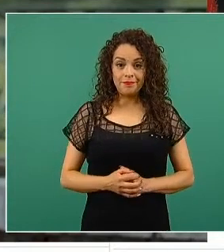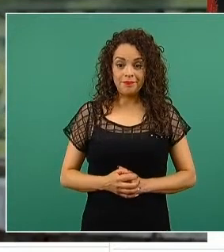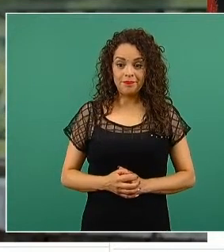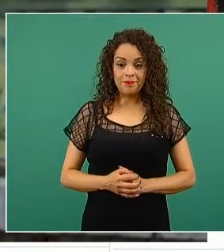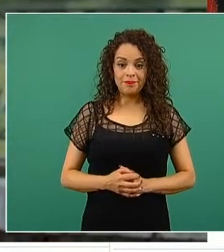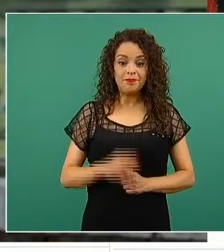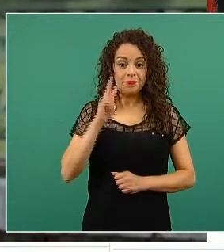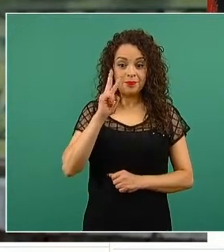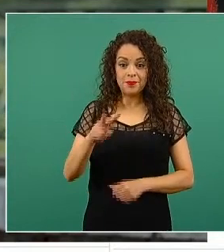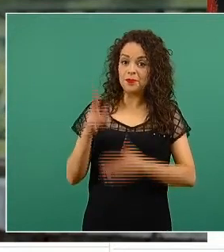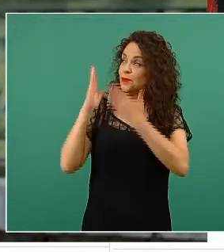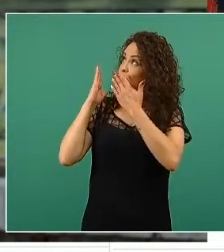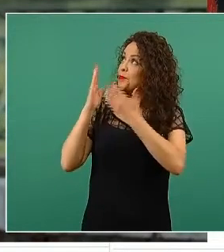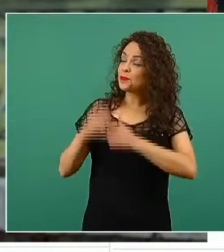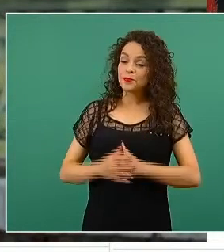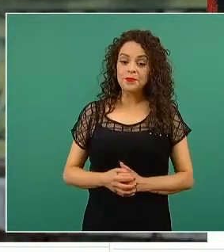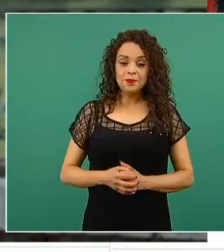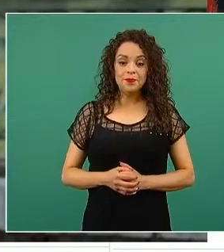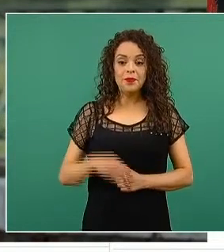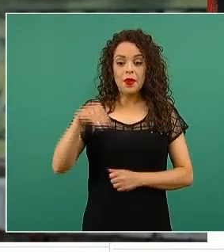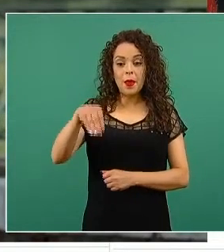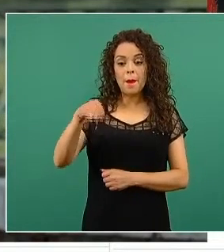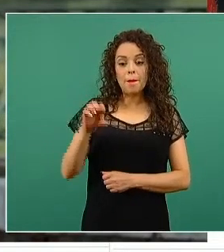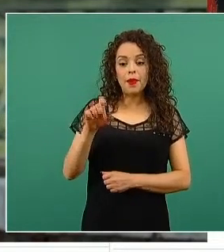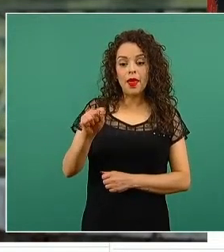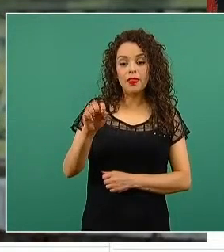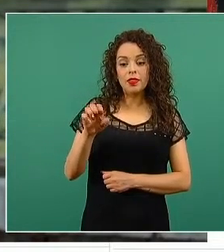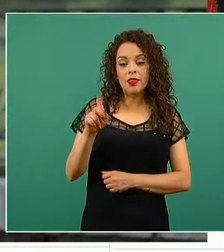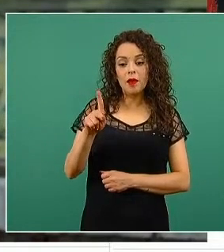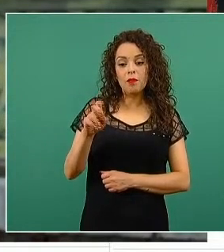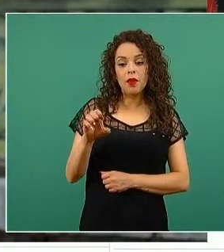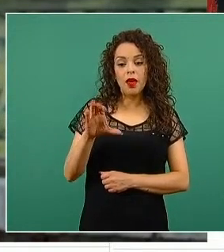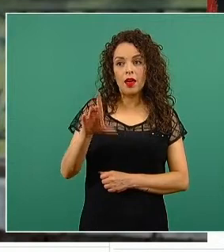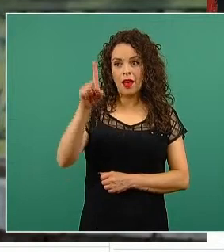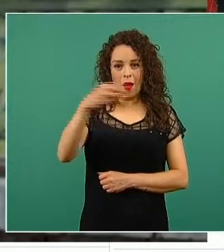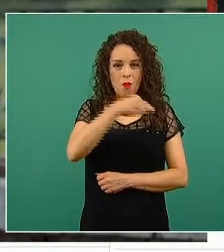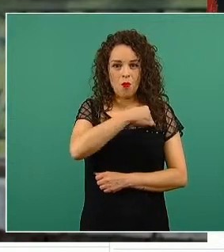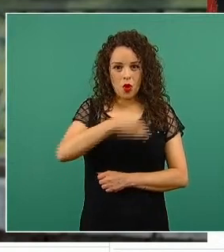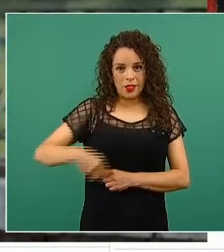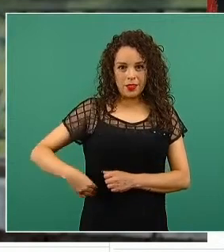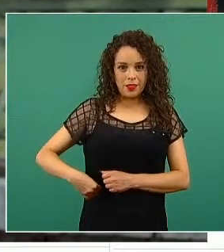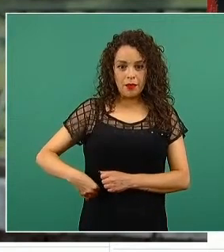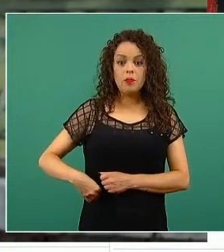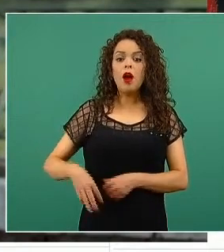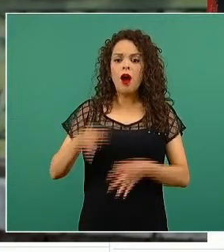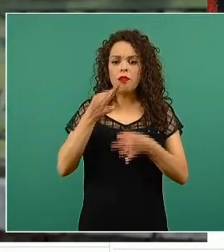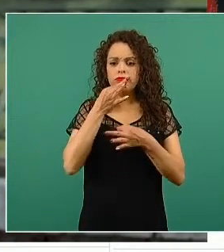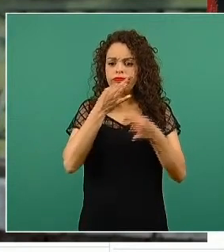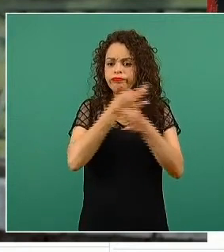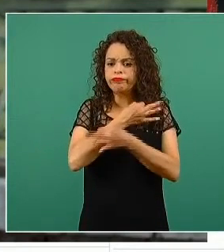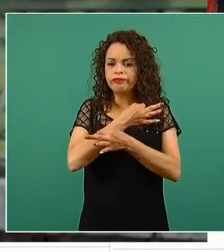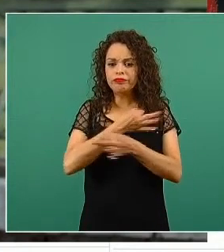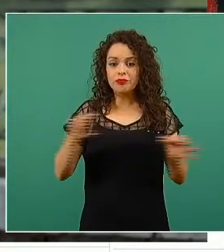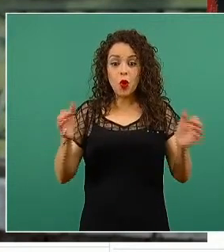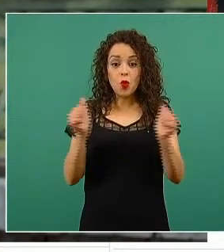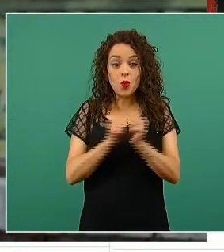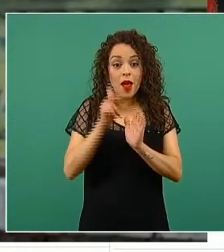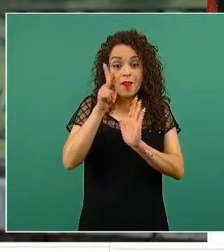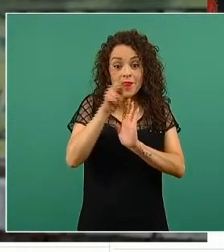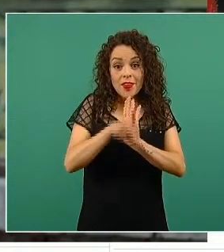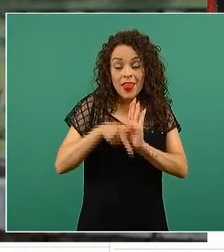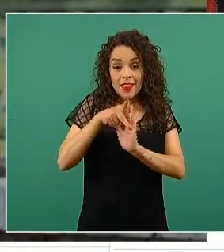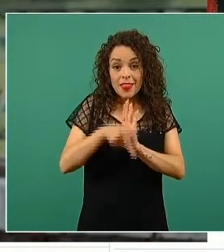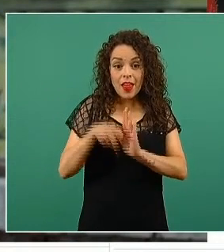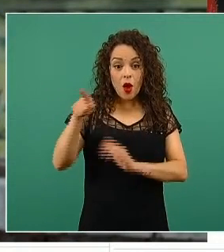El municipio de Metepec, que tuvo este anuncio de este video, este anuncio